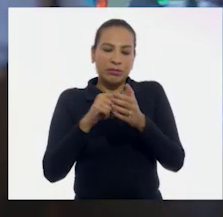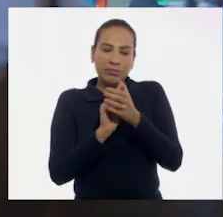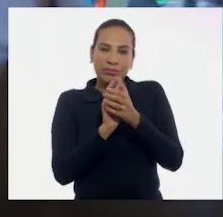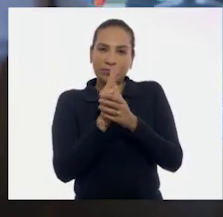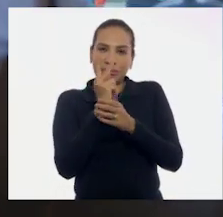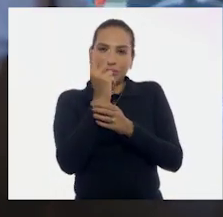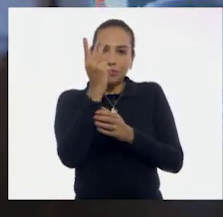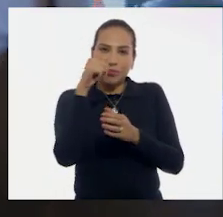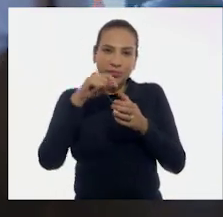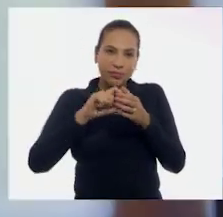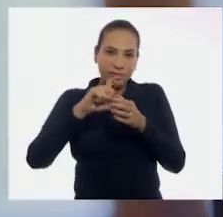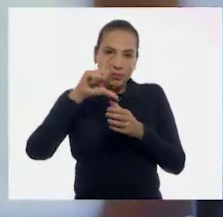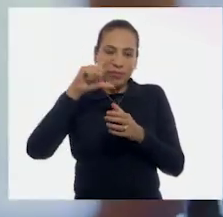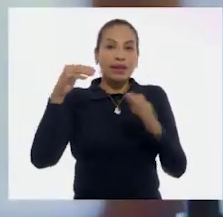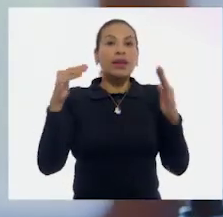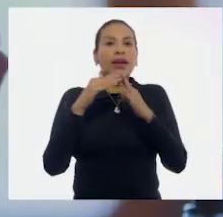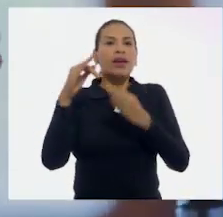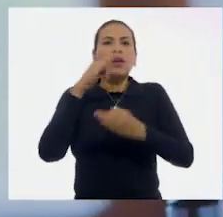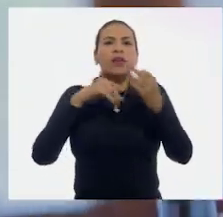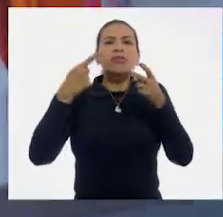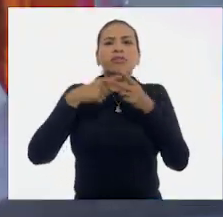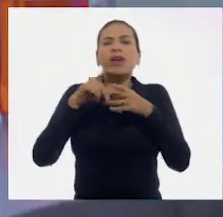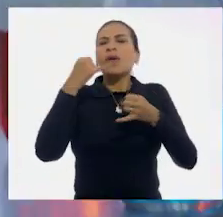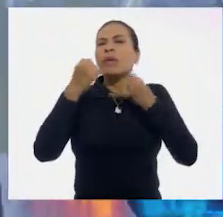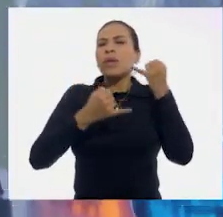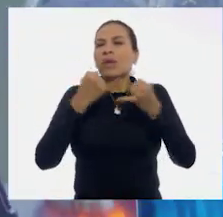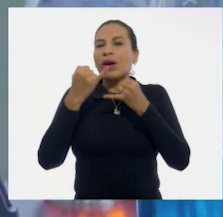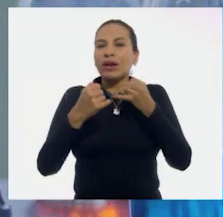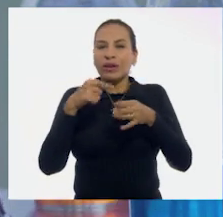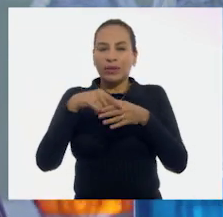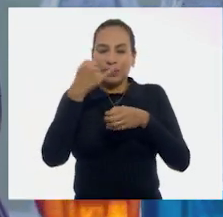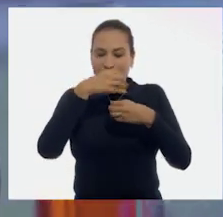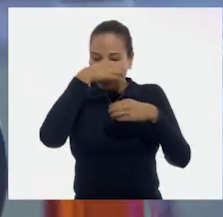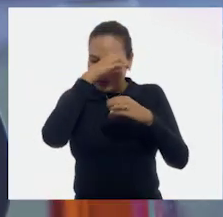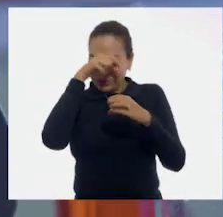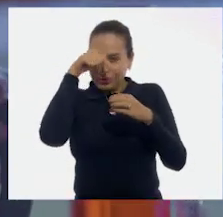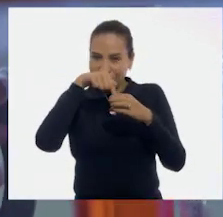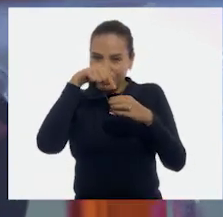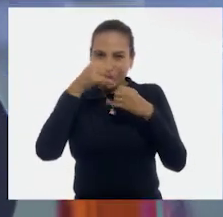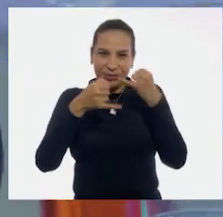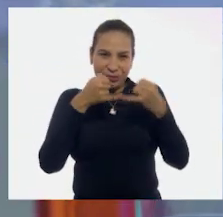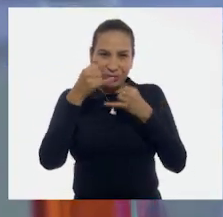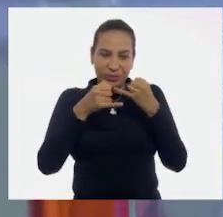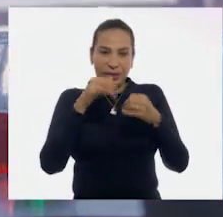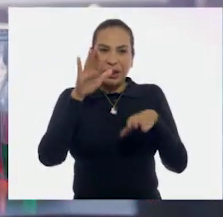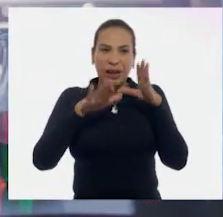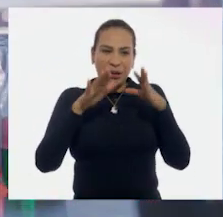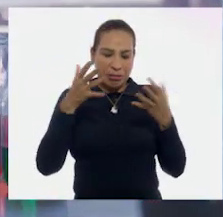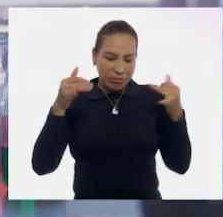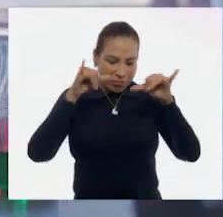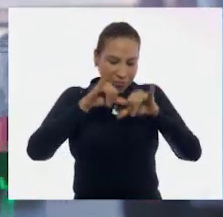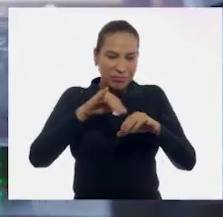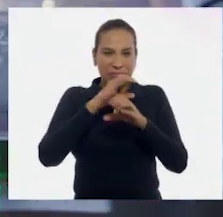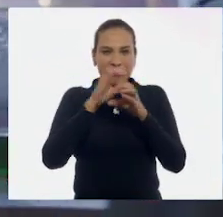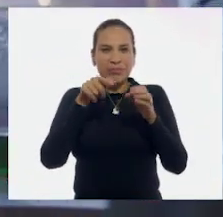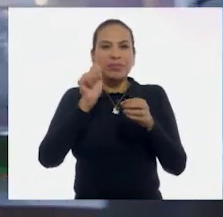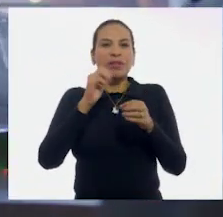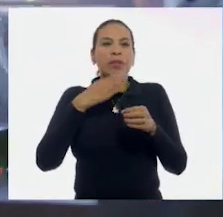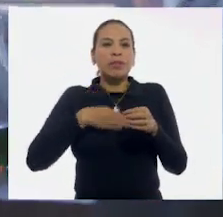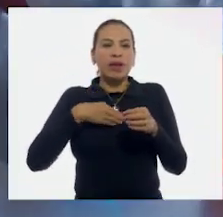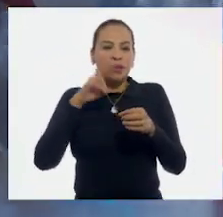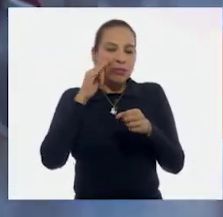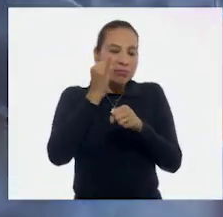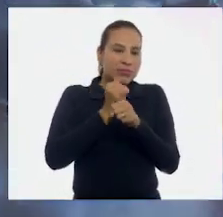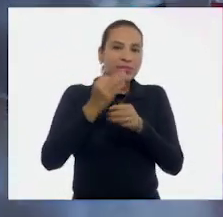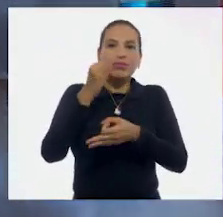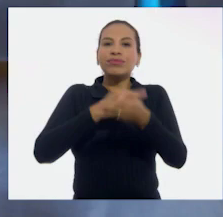crecer. En mi casa todo empezó con un juego, con mi pequeño microscopio. A veces mezclando cosas en el baño y